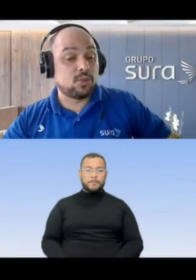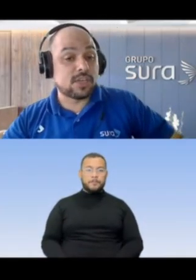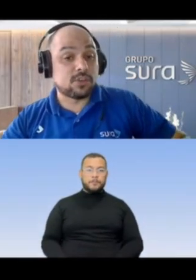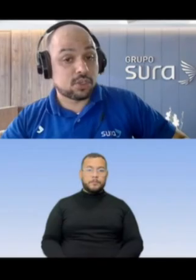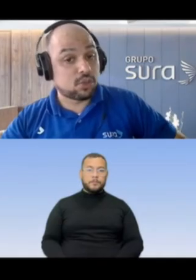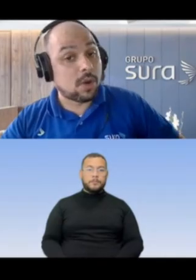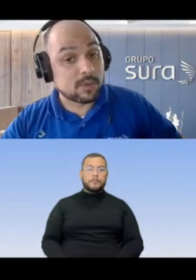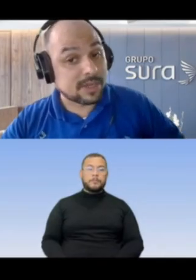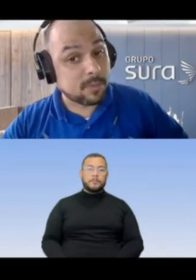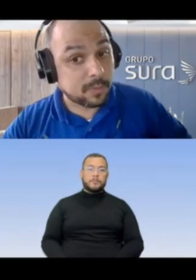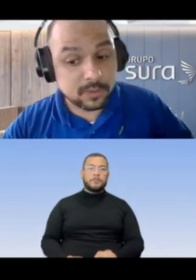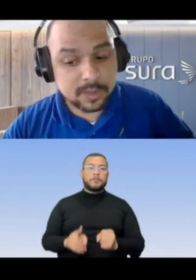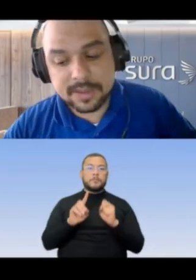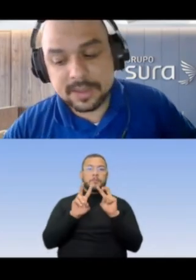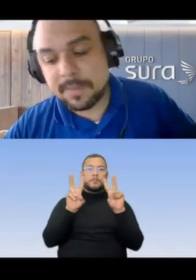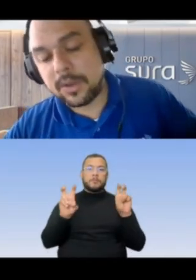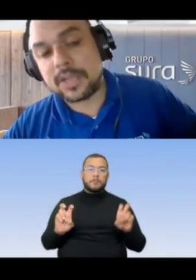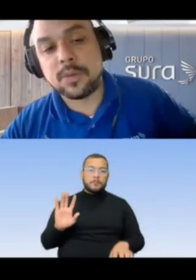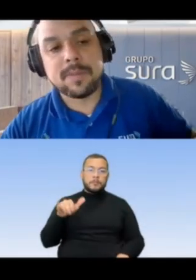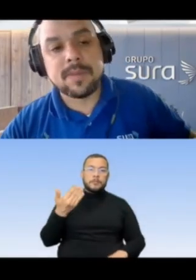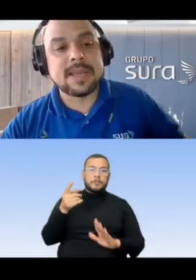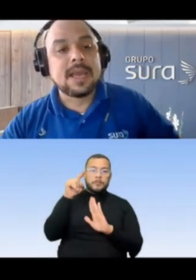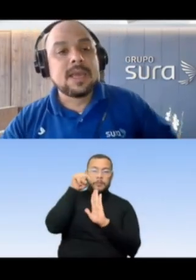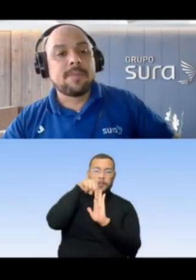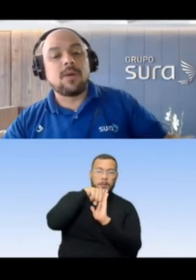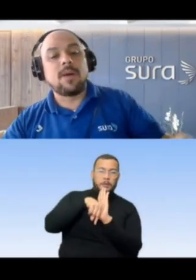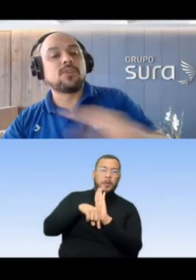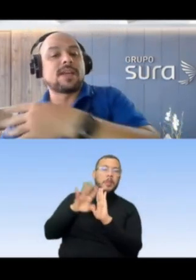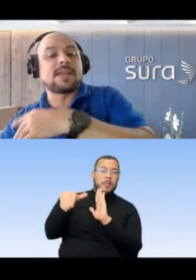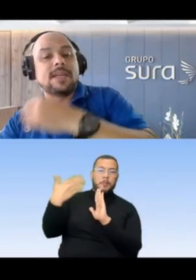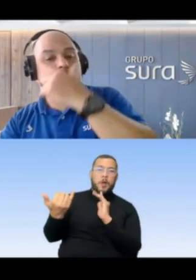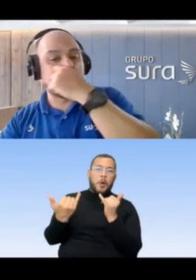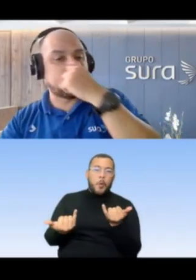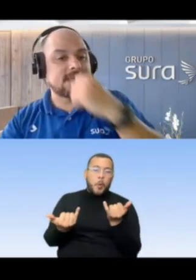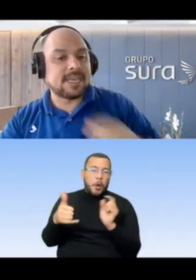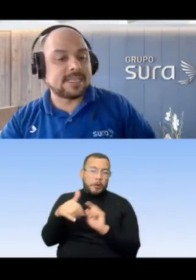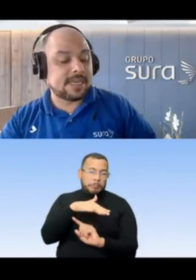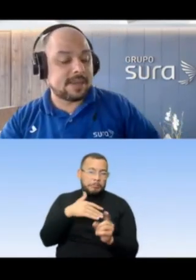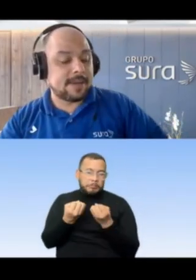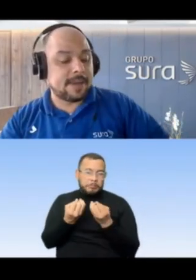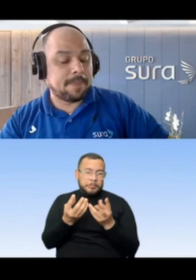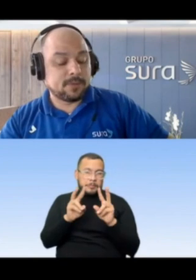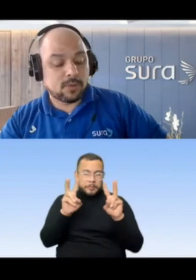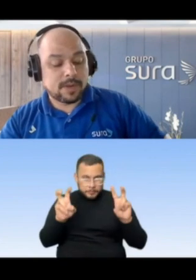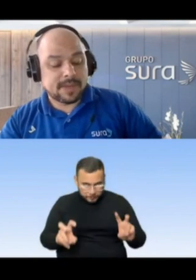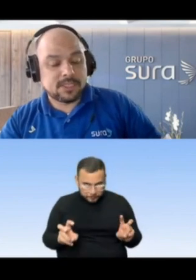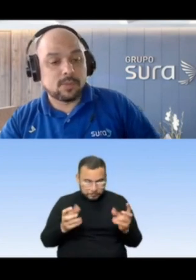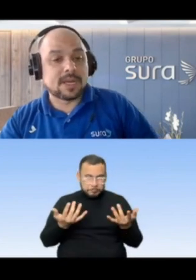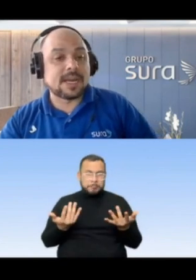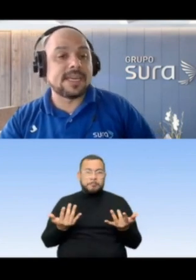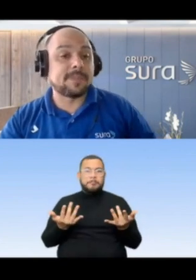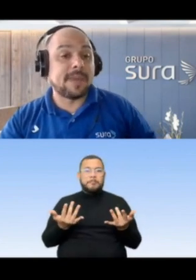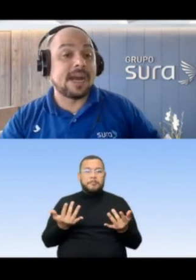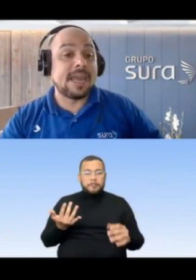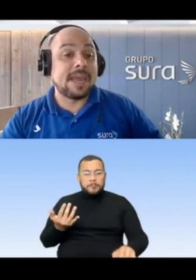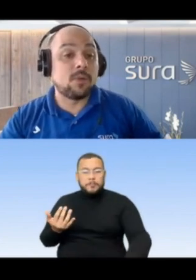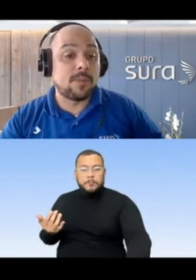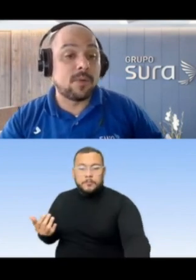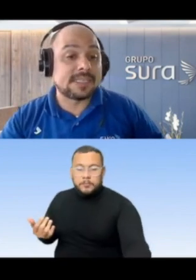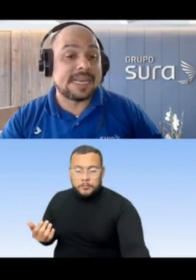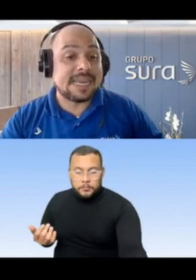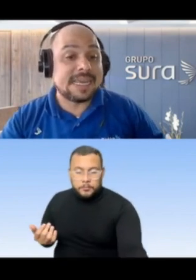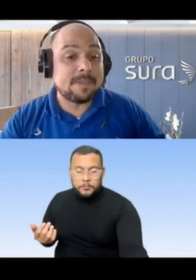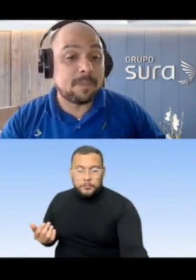incidente. Primero, muchachos, esto lo vamos a ver muy profundamente en valoración primaria, pero vamos a realizar lo que es este sobrepasito por acá y es,